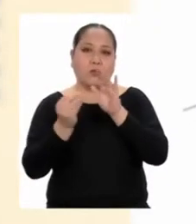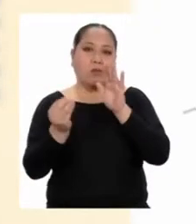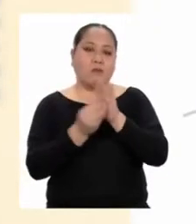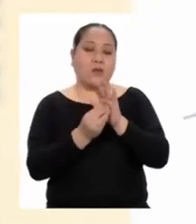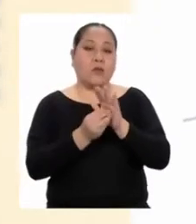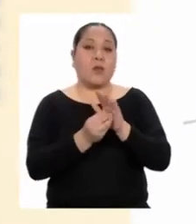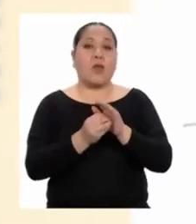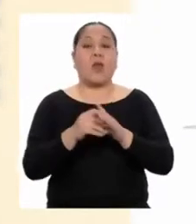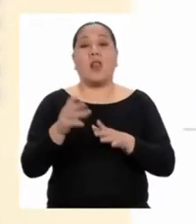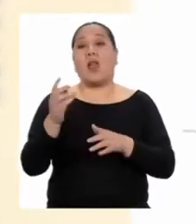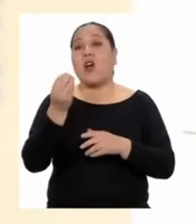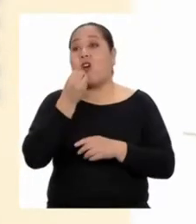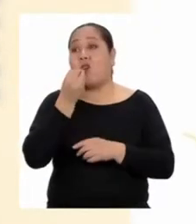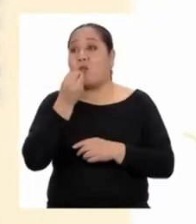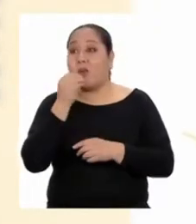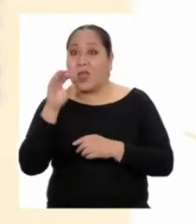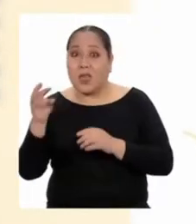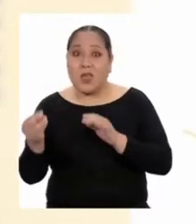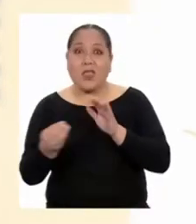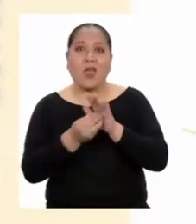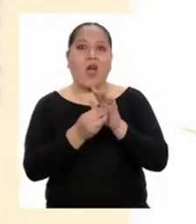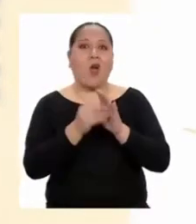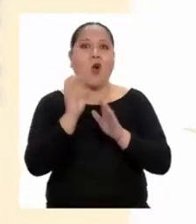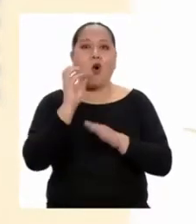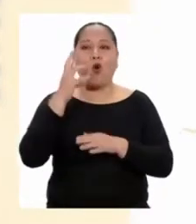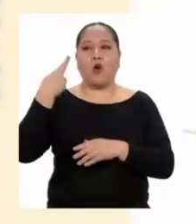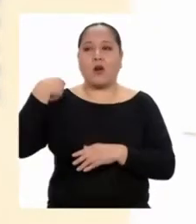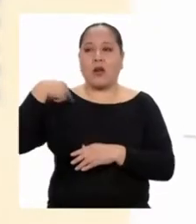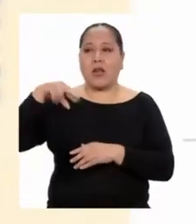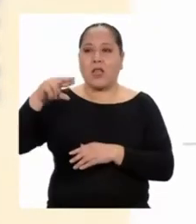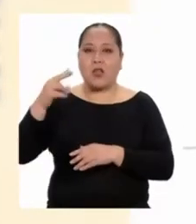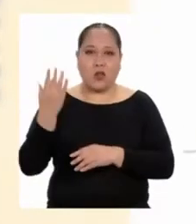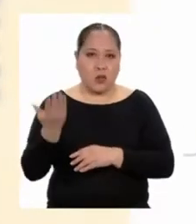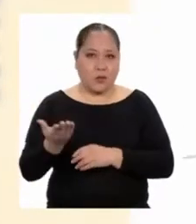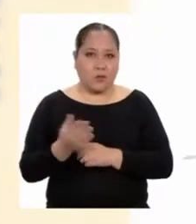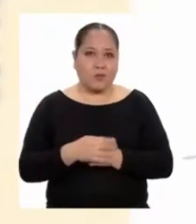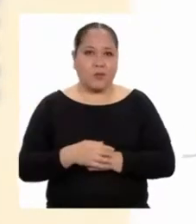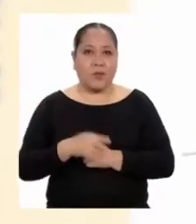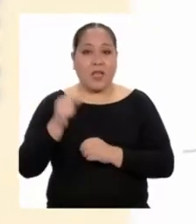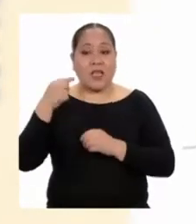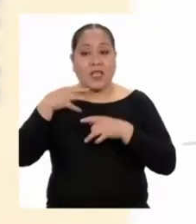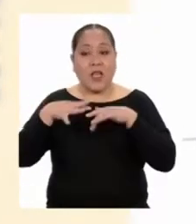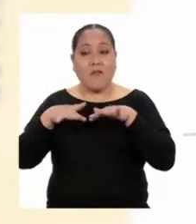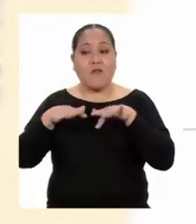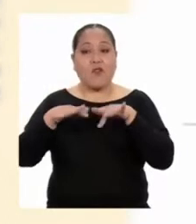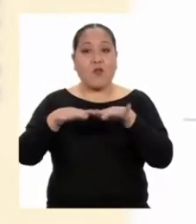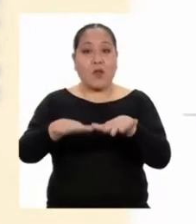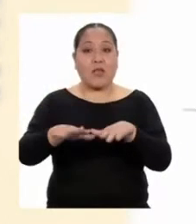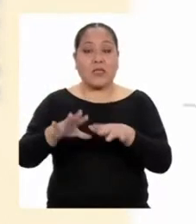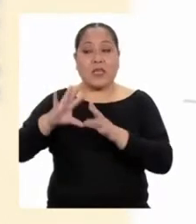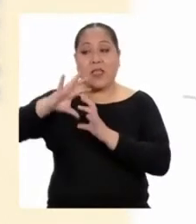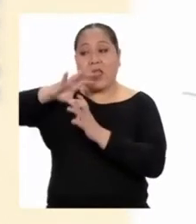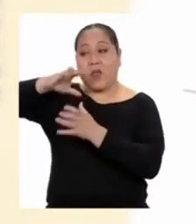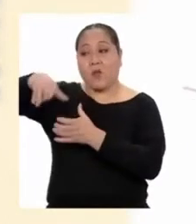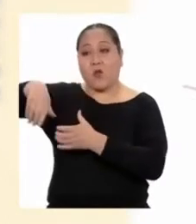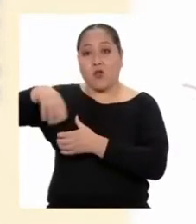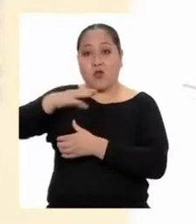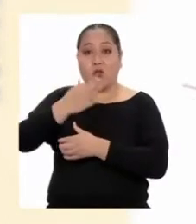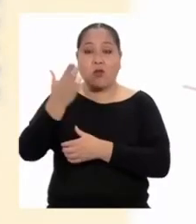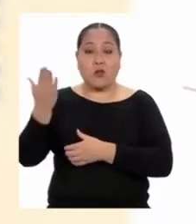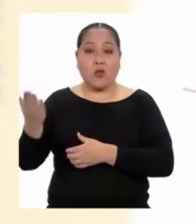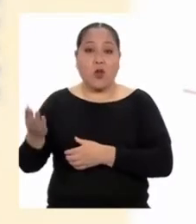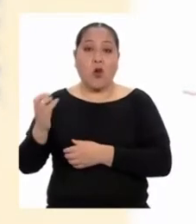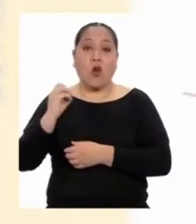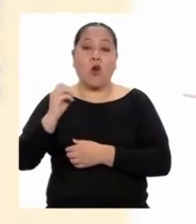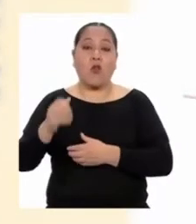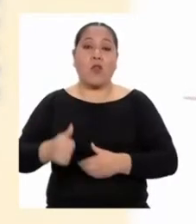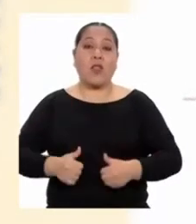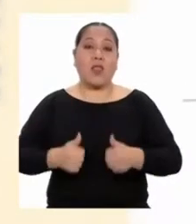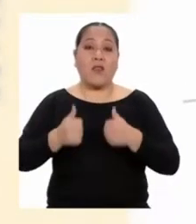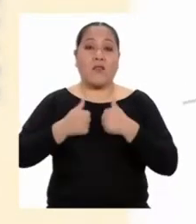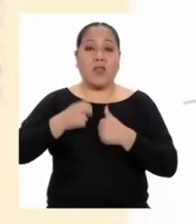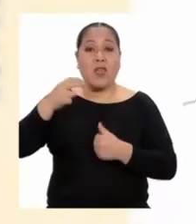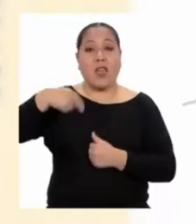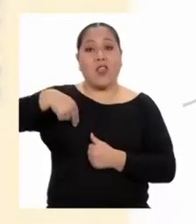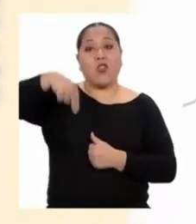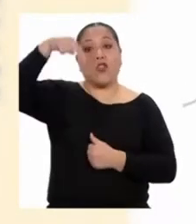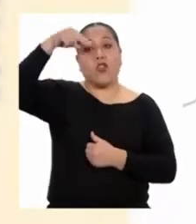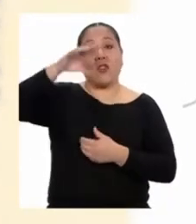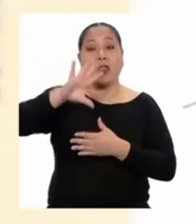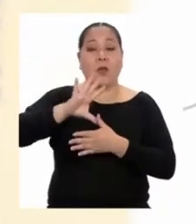comida o la religión. Tal es el caso de la influencia del mundo oriental o de la vida norteamericana en la vida